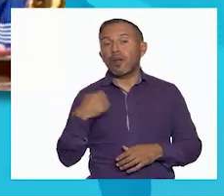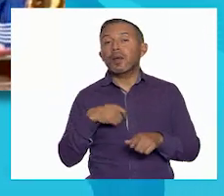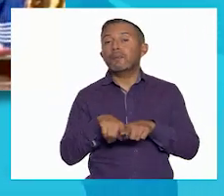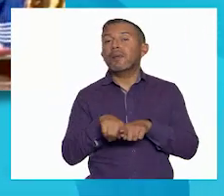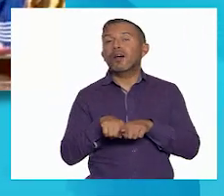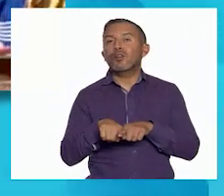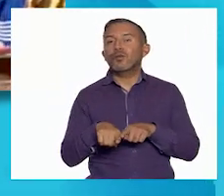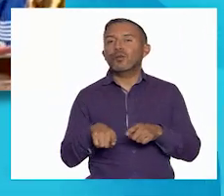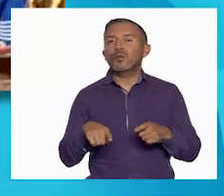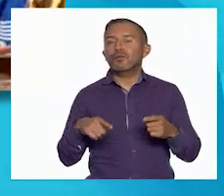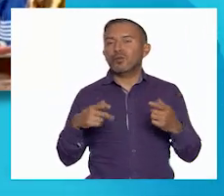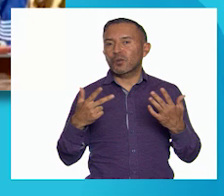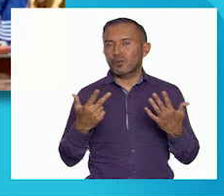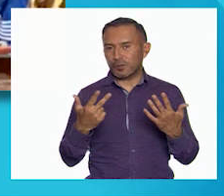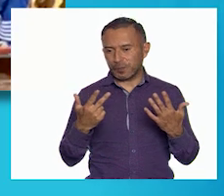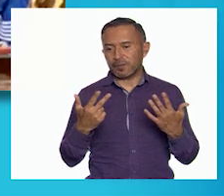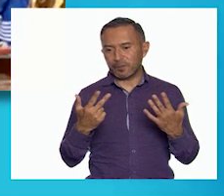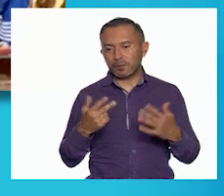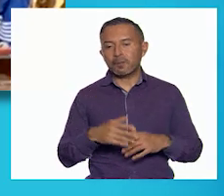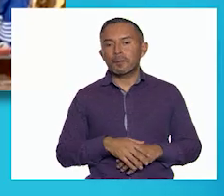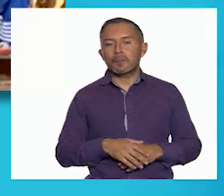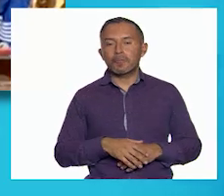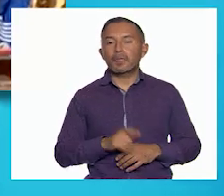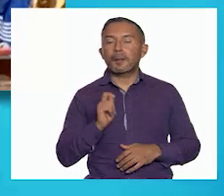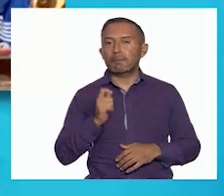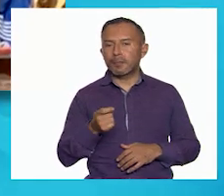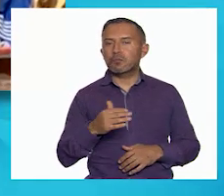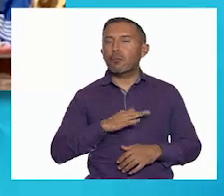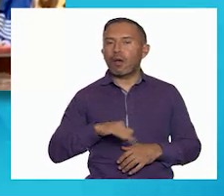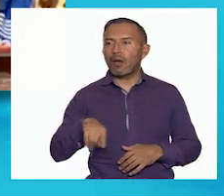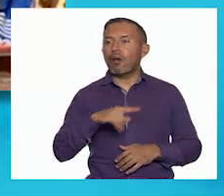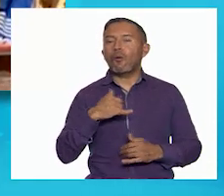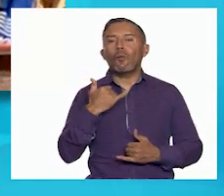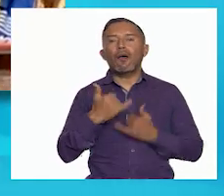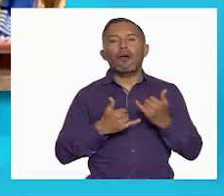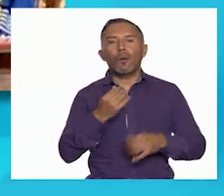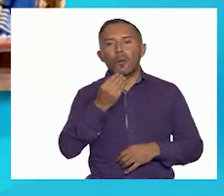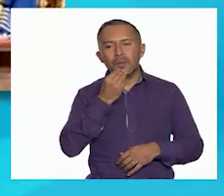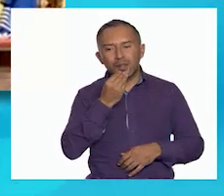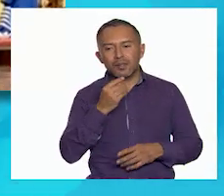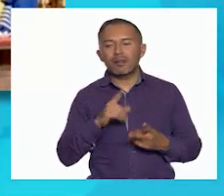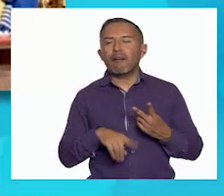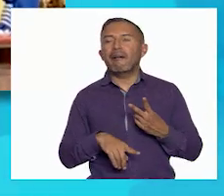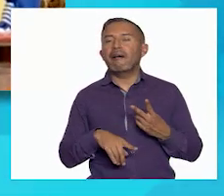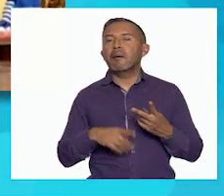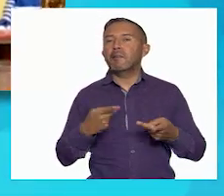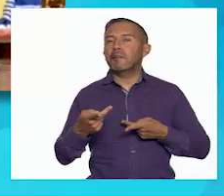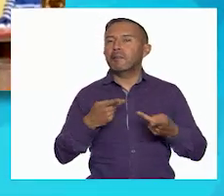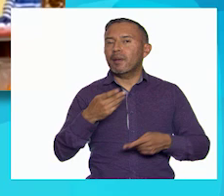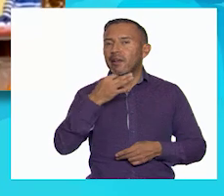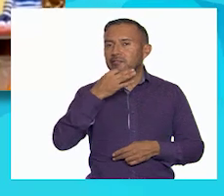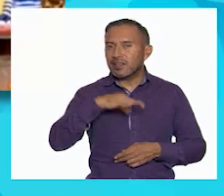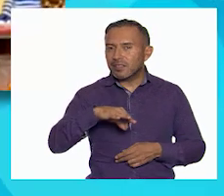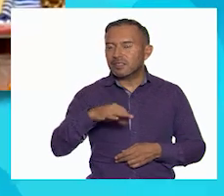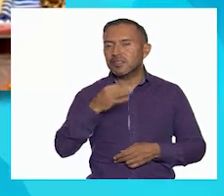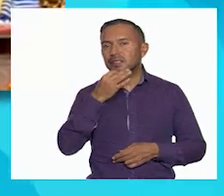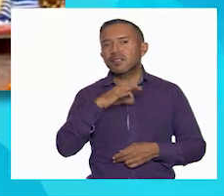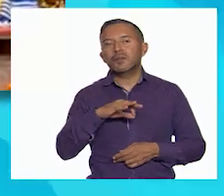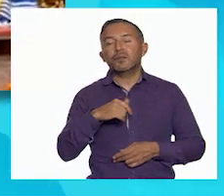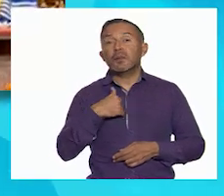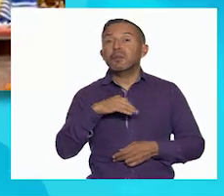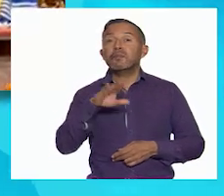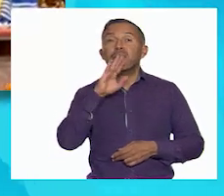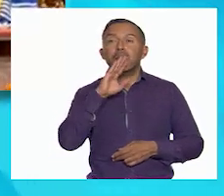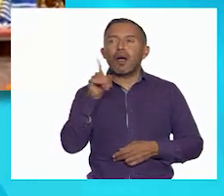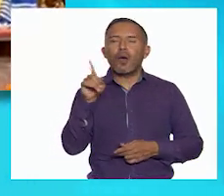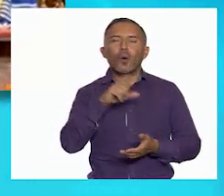Entonces teníamos la oportunidad de jugar a la comidita, hacer fiestas. Mi mamá nos compraba